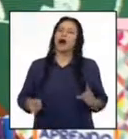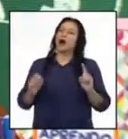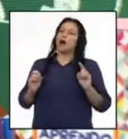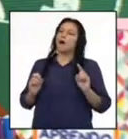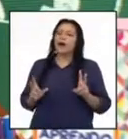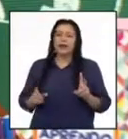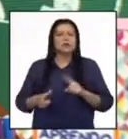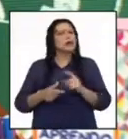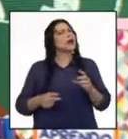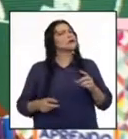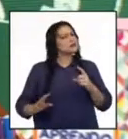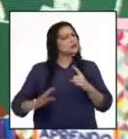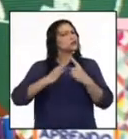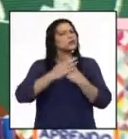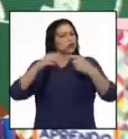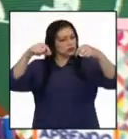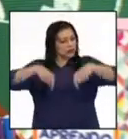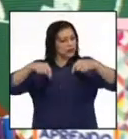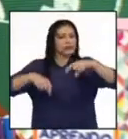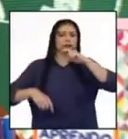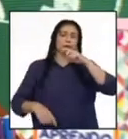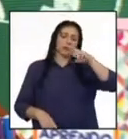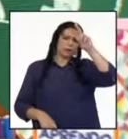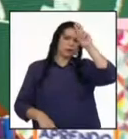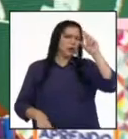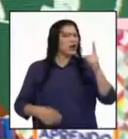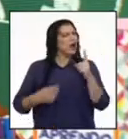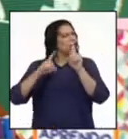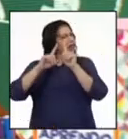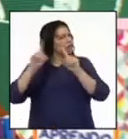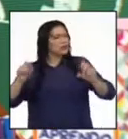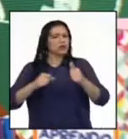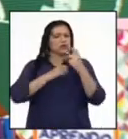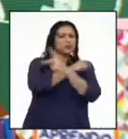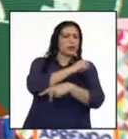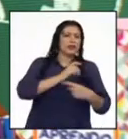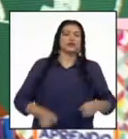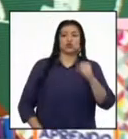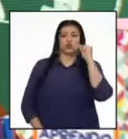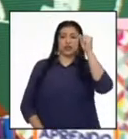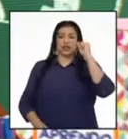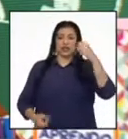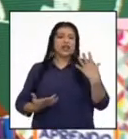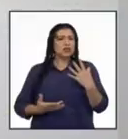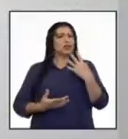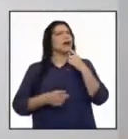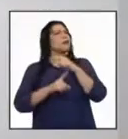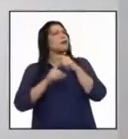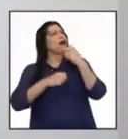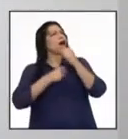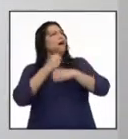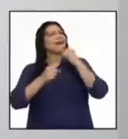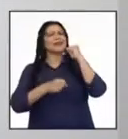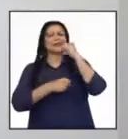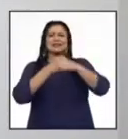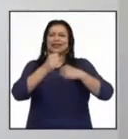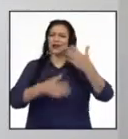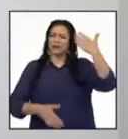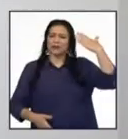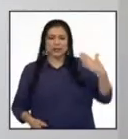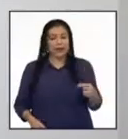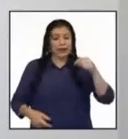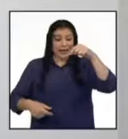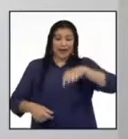Entonces, la situación de la mujer en el Perú era desventajosa sobre sus derechos durante la primera mitad del siglo pasado. En nuestro país,